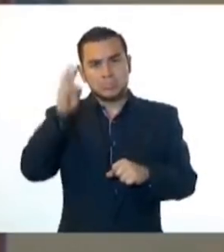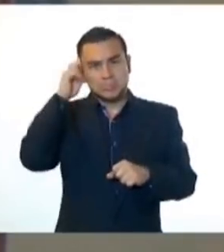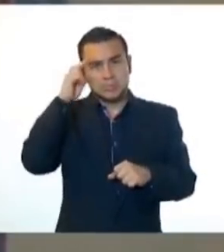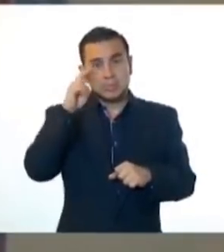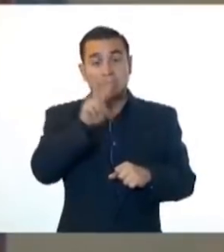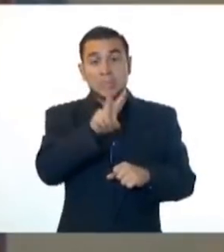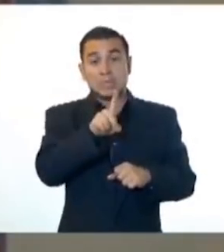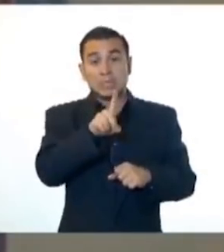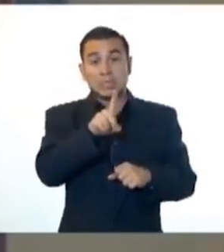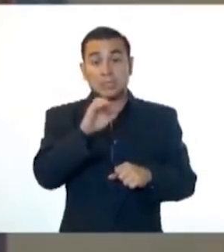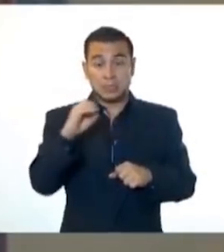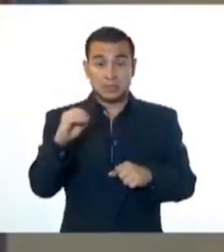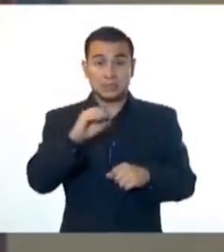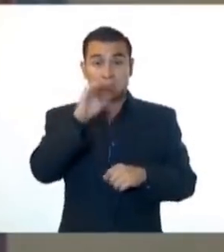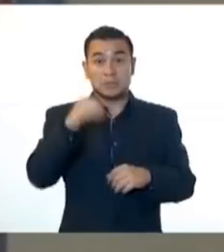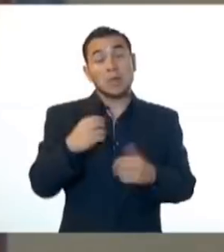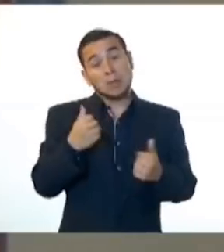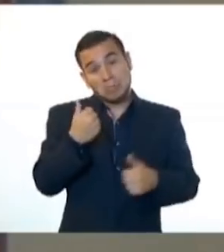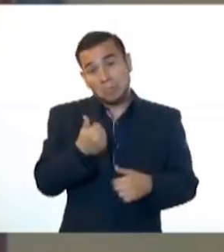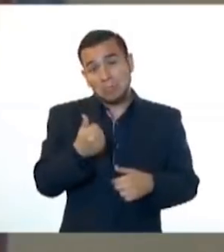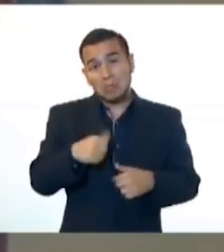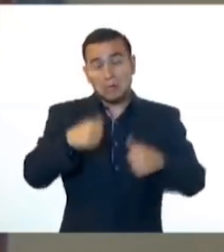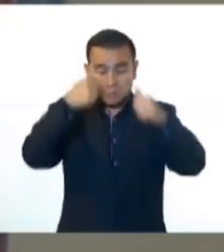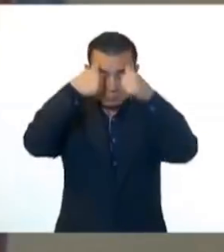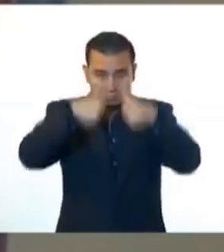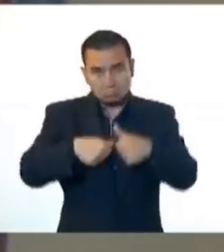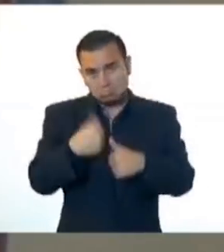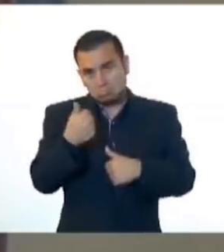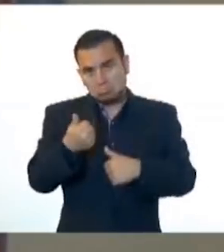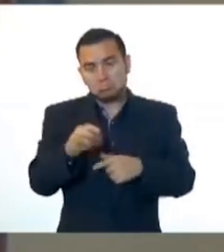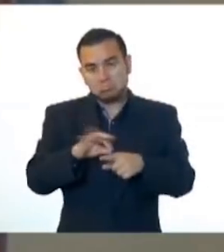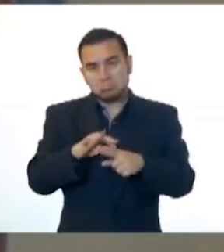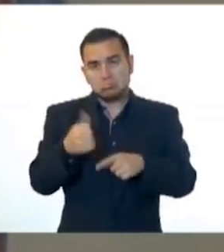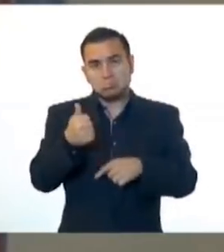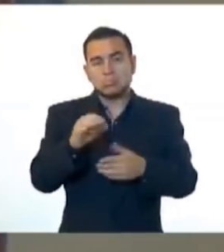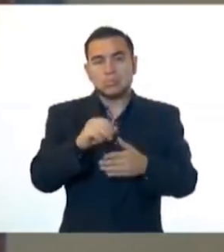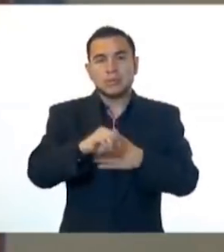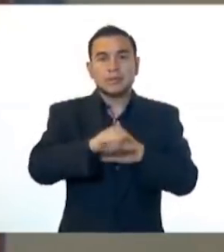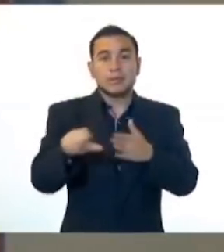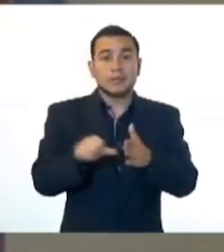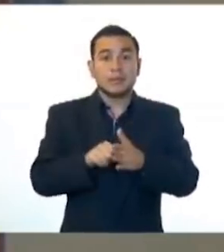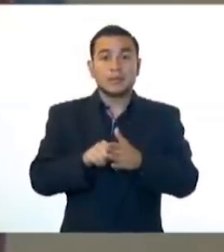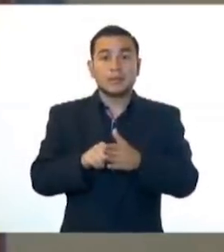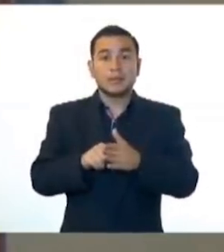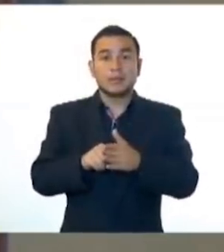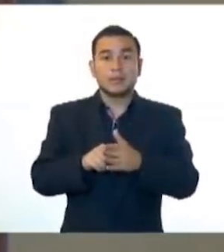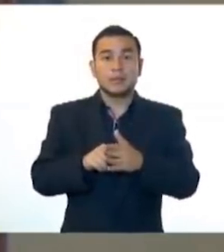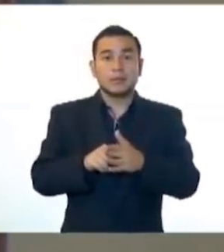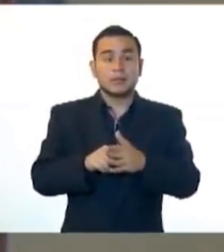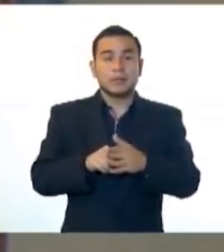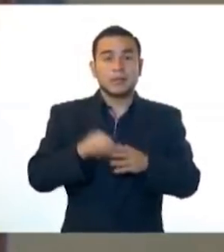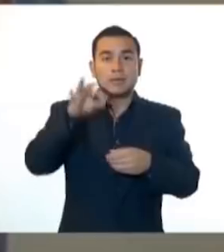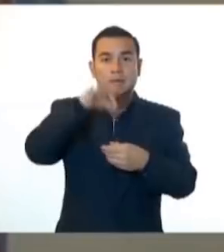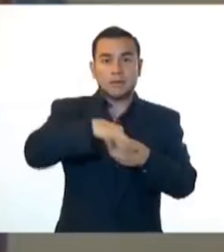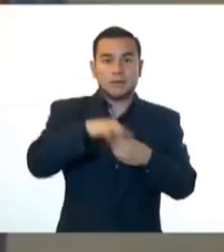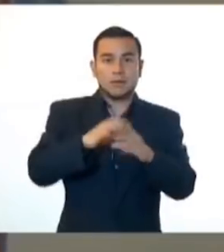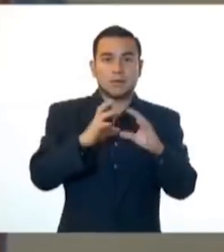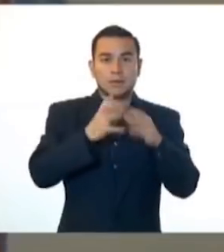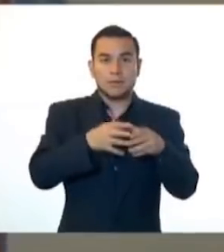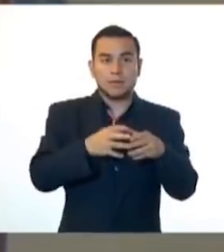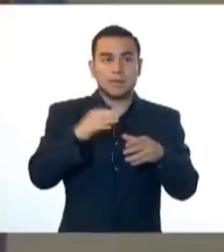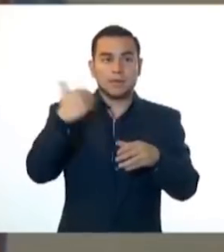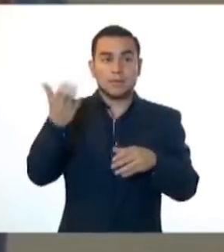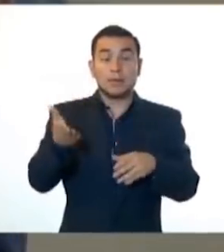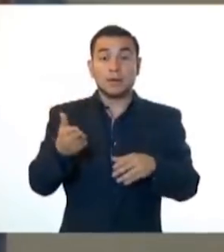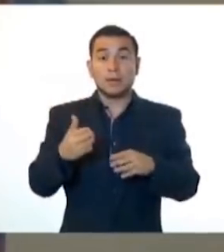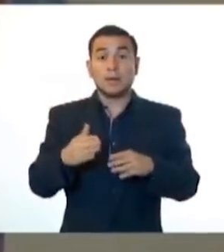No estamos de acuerdo del 100% cómo se formó, pero bueno, hay que llegar a acuerdos. Luego tiene que aprobarlo un comité, luego de aprobarlo al comité tiene que pasar por